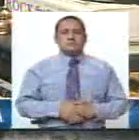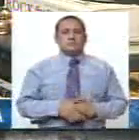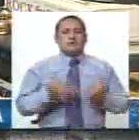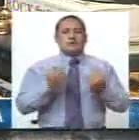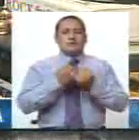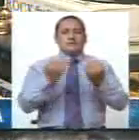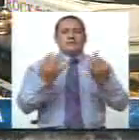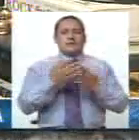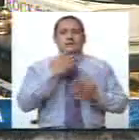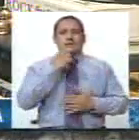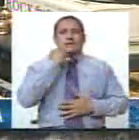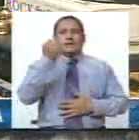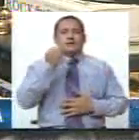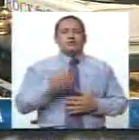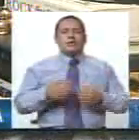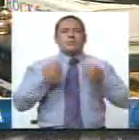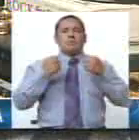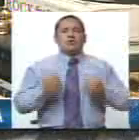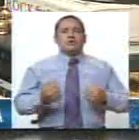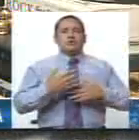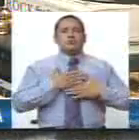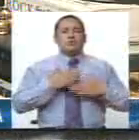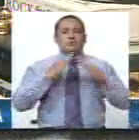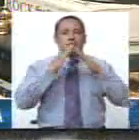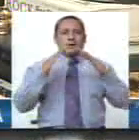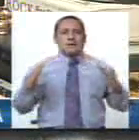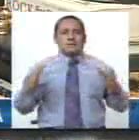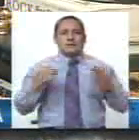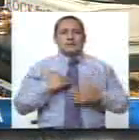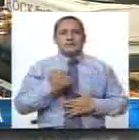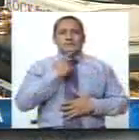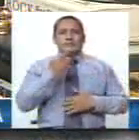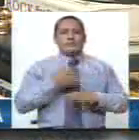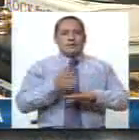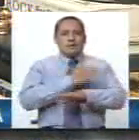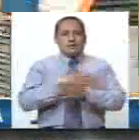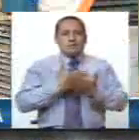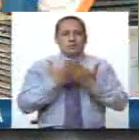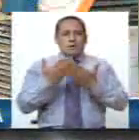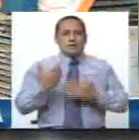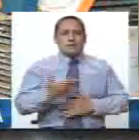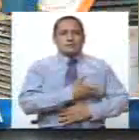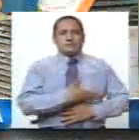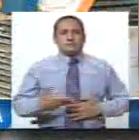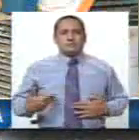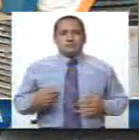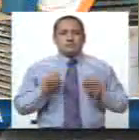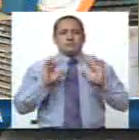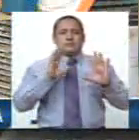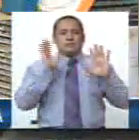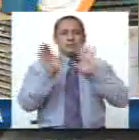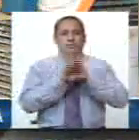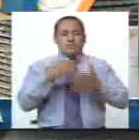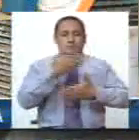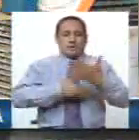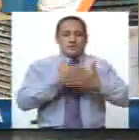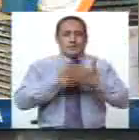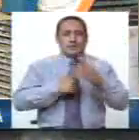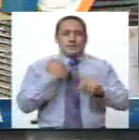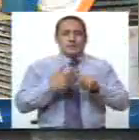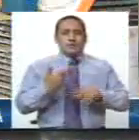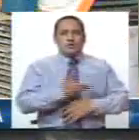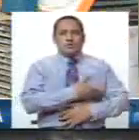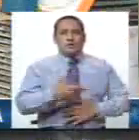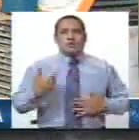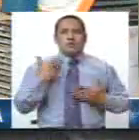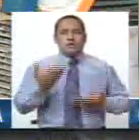los derechos de posesión sobre esta residencia que estaba incautada por el Estado. Gracias a este documento que el ex gobernador aprista